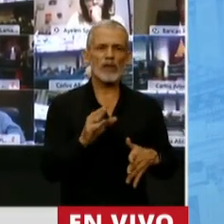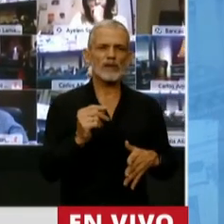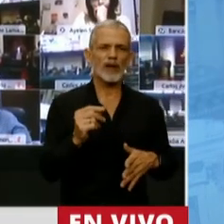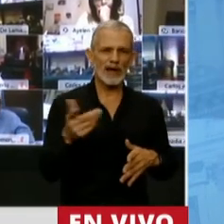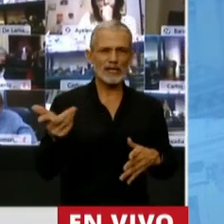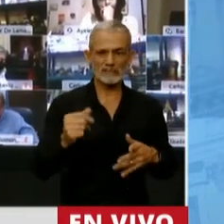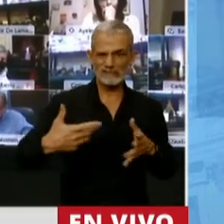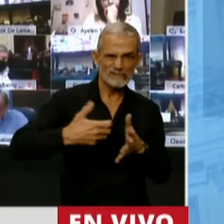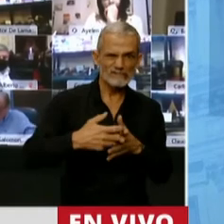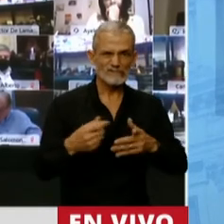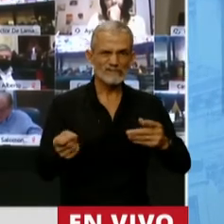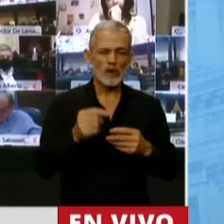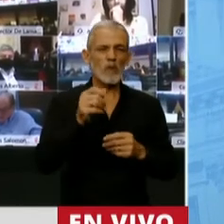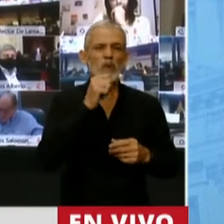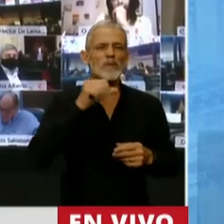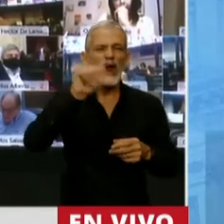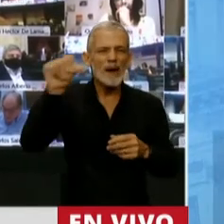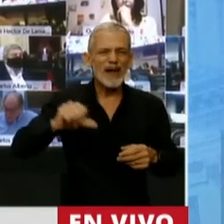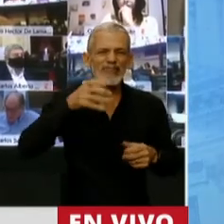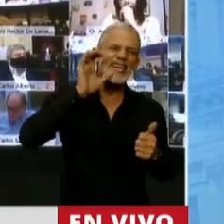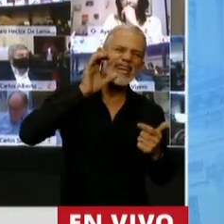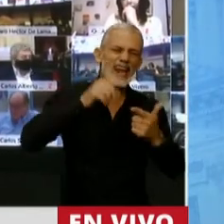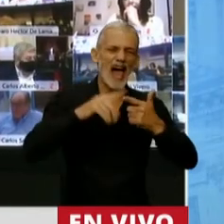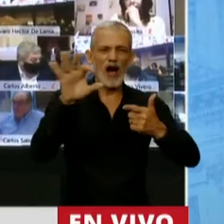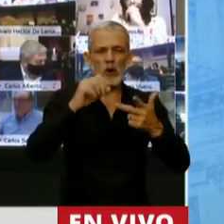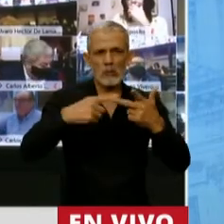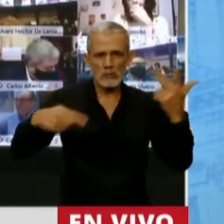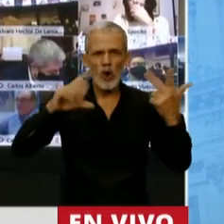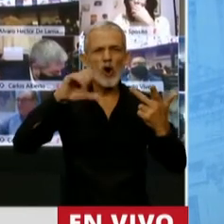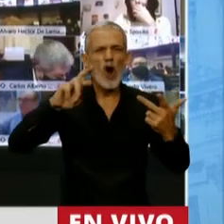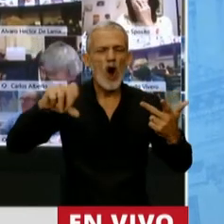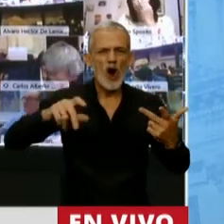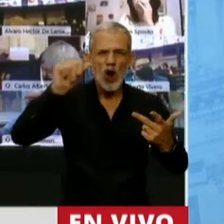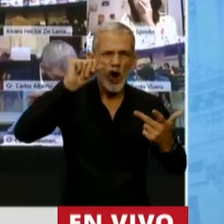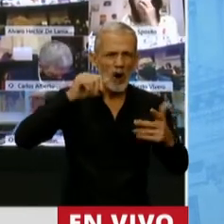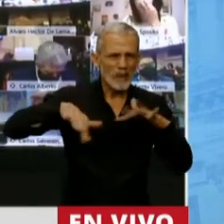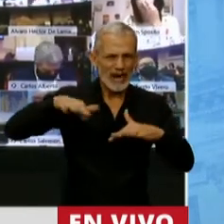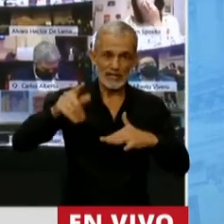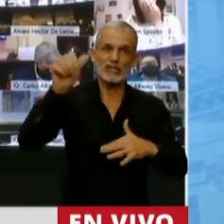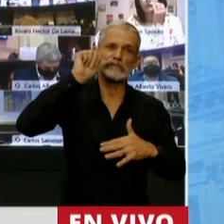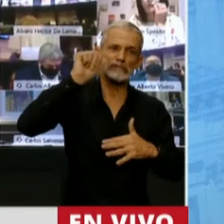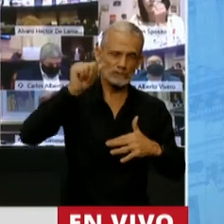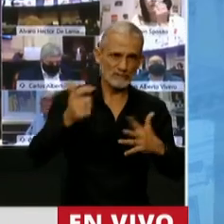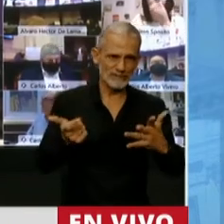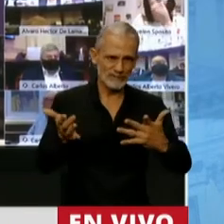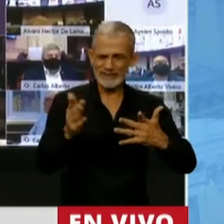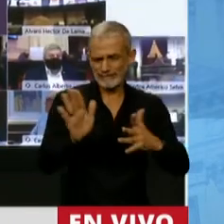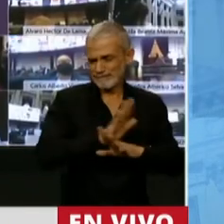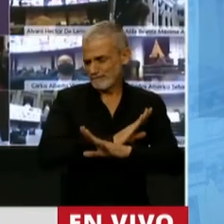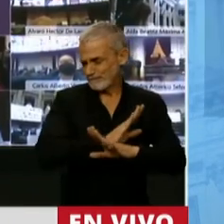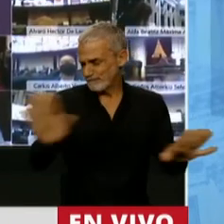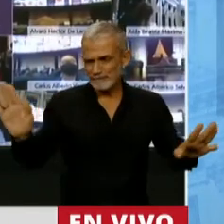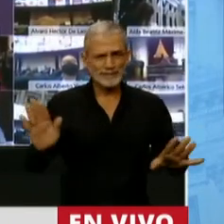desinfectantes externos por vía oral, tipo tomar lavandina o dióxido de cloro o cualquier otro desinfectante externo, que no solo no tiene